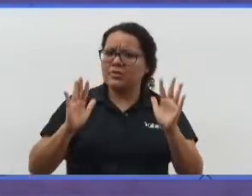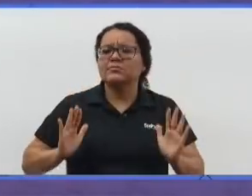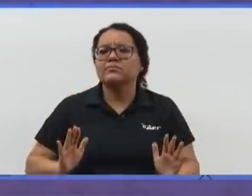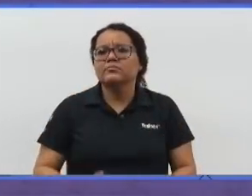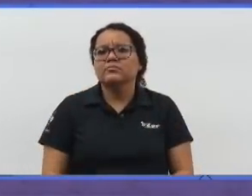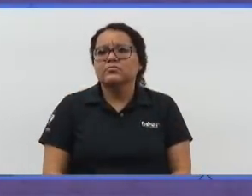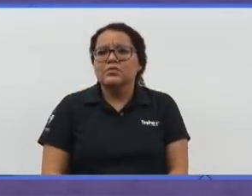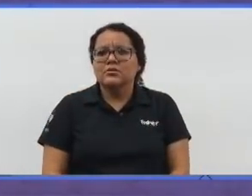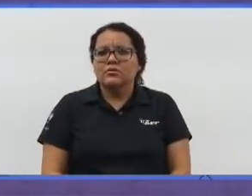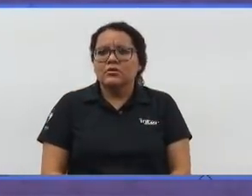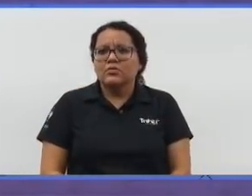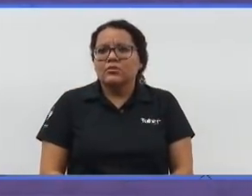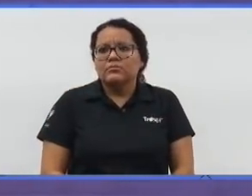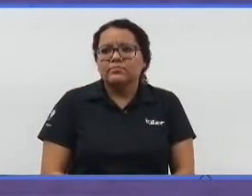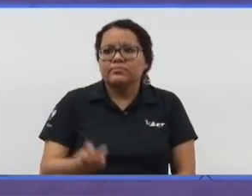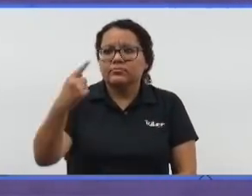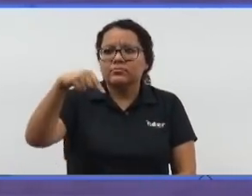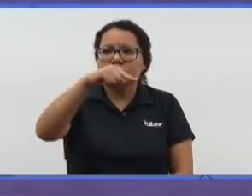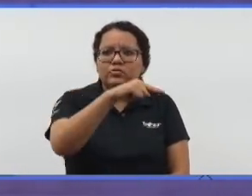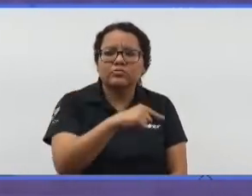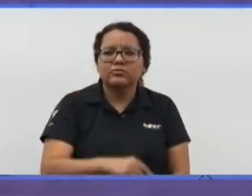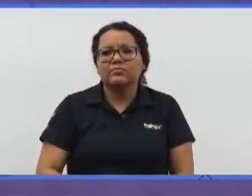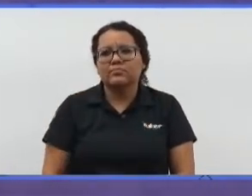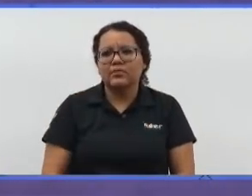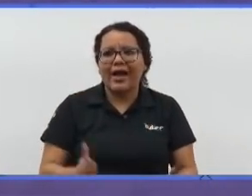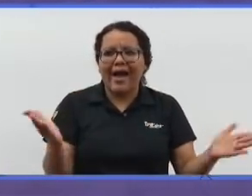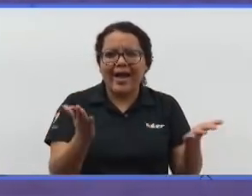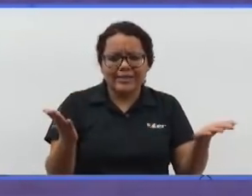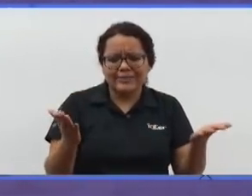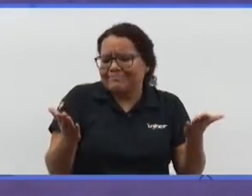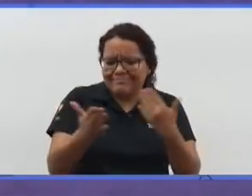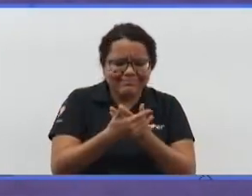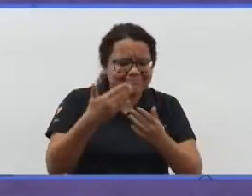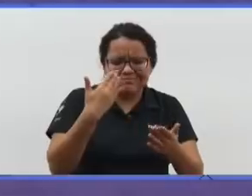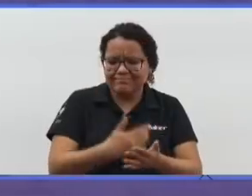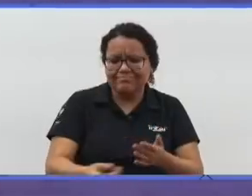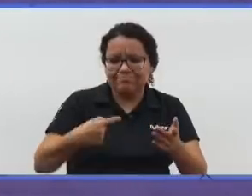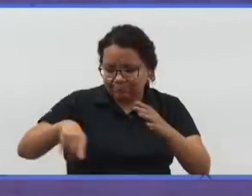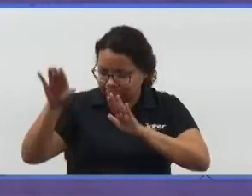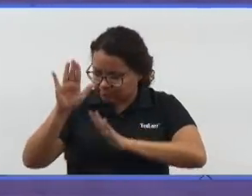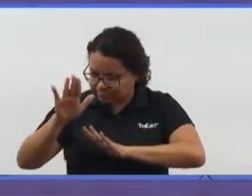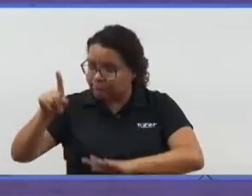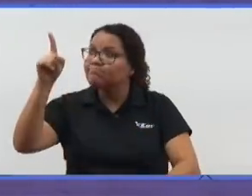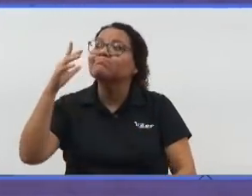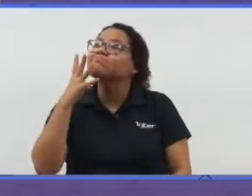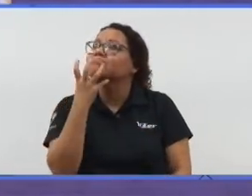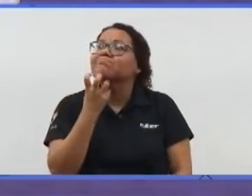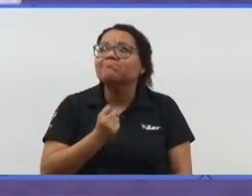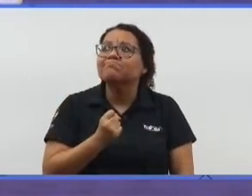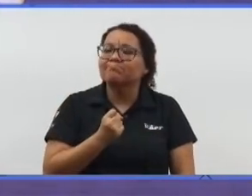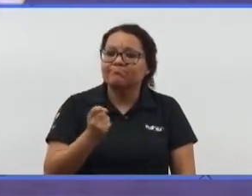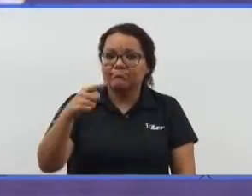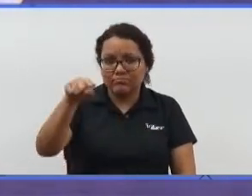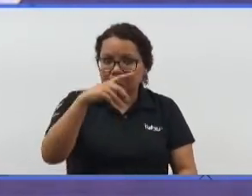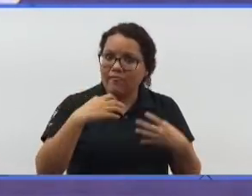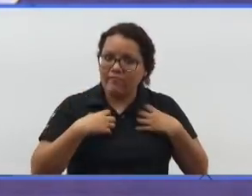si te toca hacer los platos los haces porque quieres alabar a dios a través de tu palabra sino de tus acciones